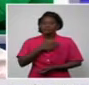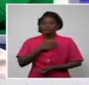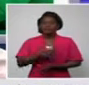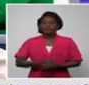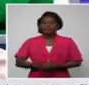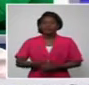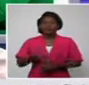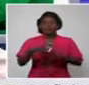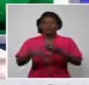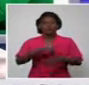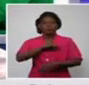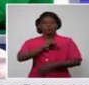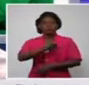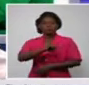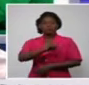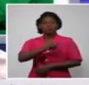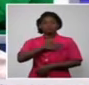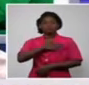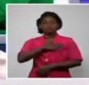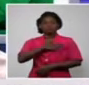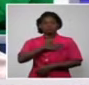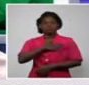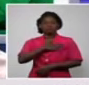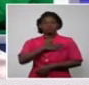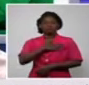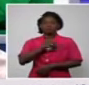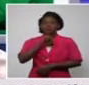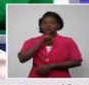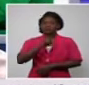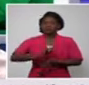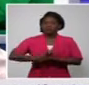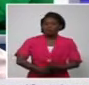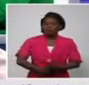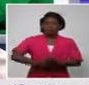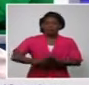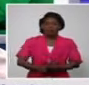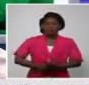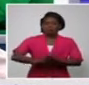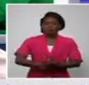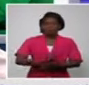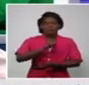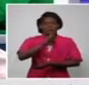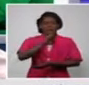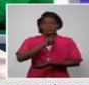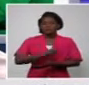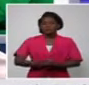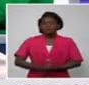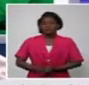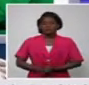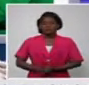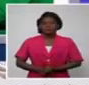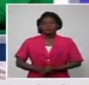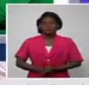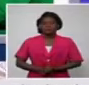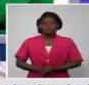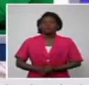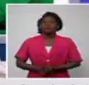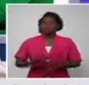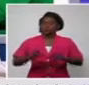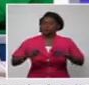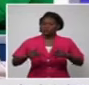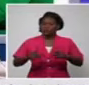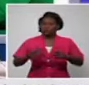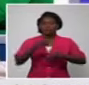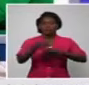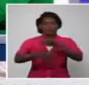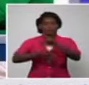cardíaca en asistolia, de la cual no fue posible tampoco su reanimación. Insisto, nuestras condolencias a familiares